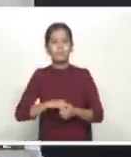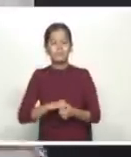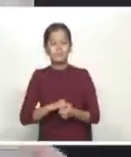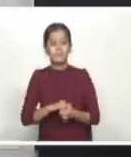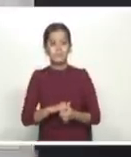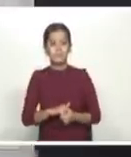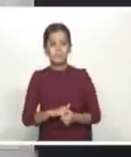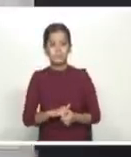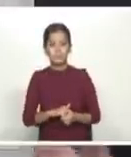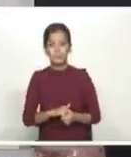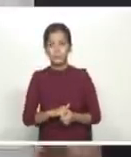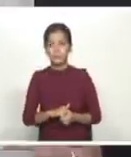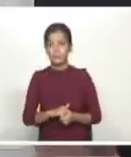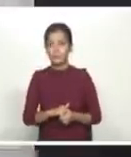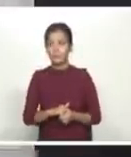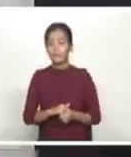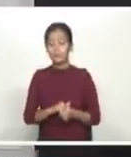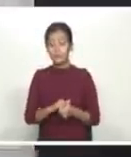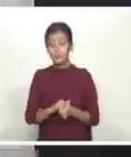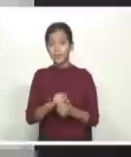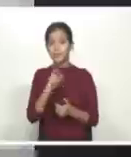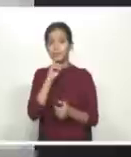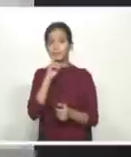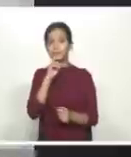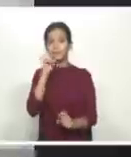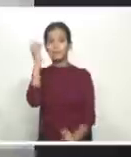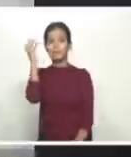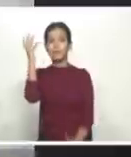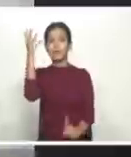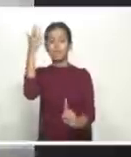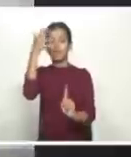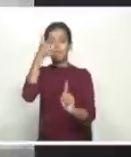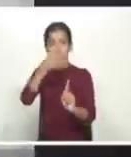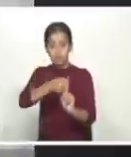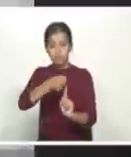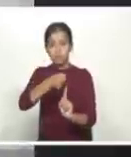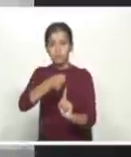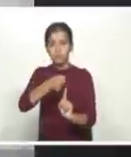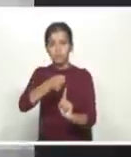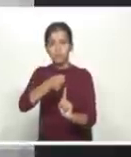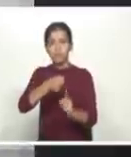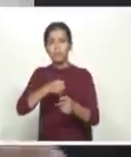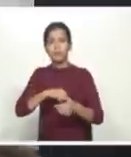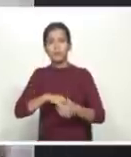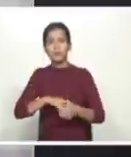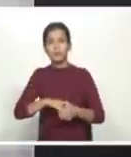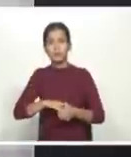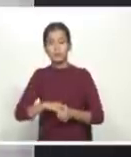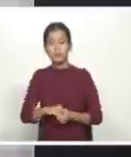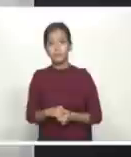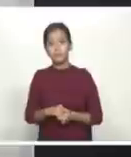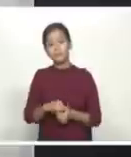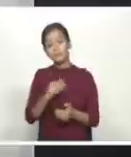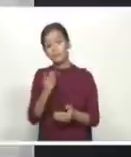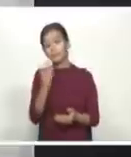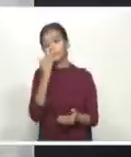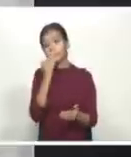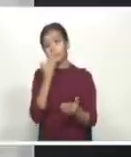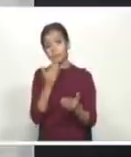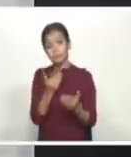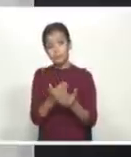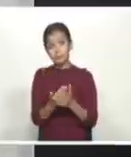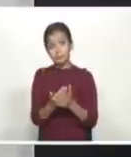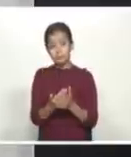previsto, el impacto que iba a tener sobre la democracia. Y, obviamente, pues tuvimos